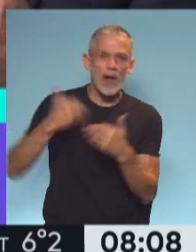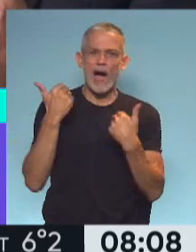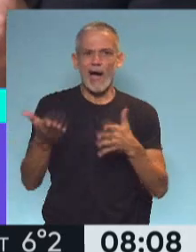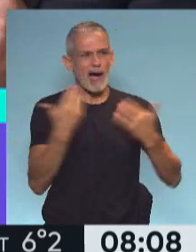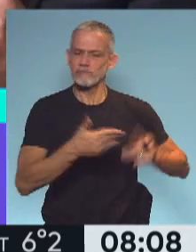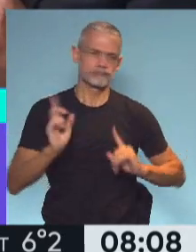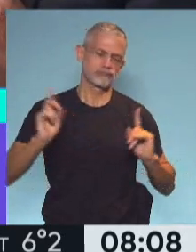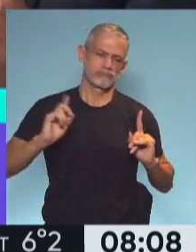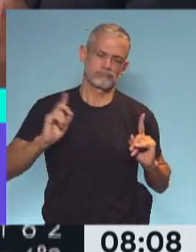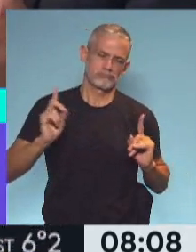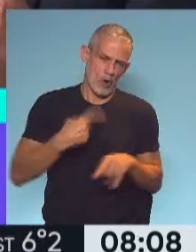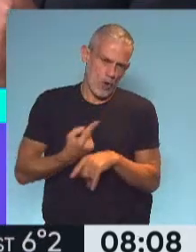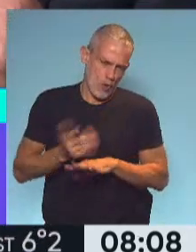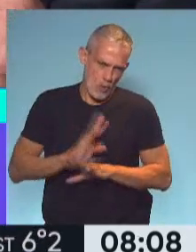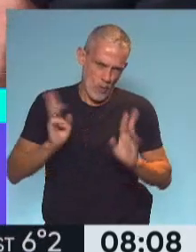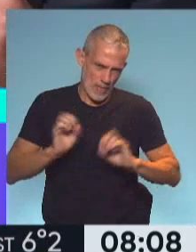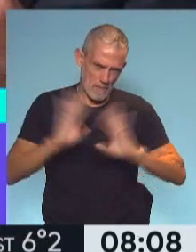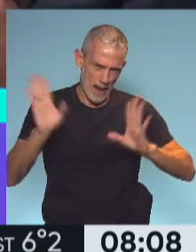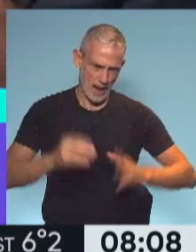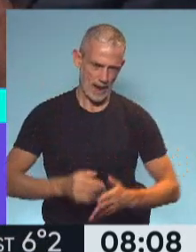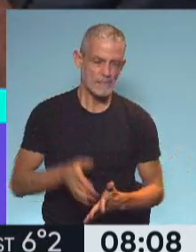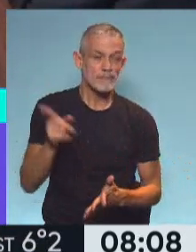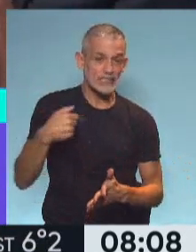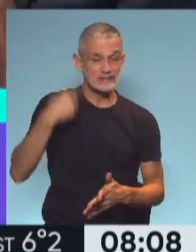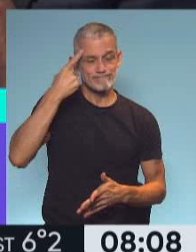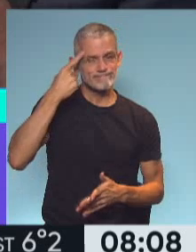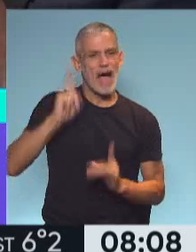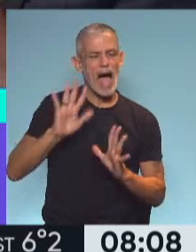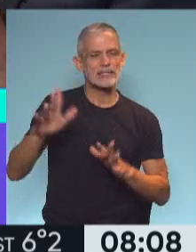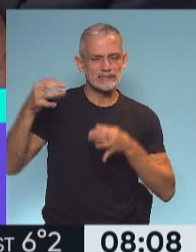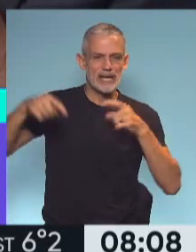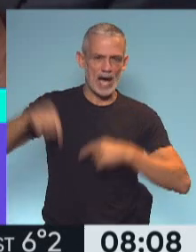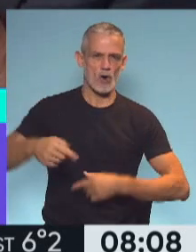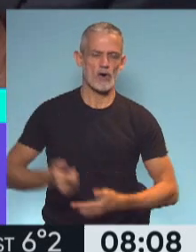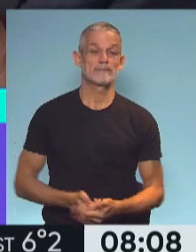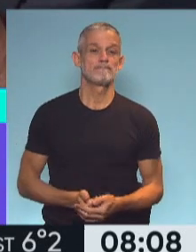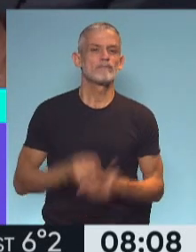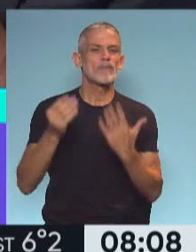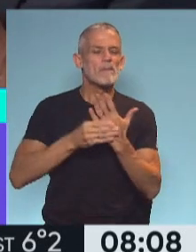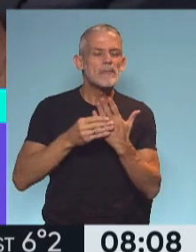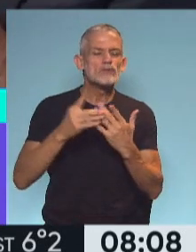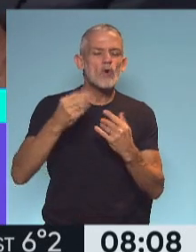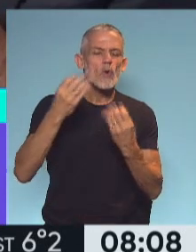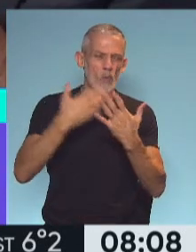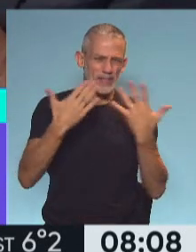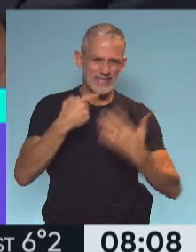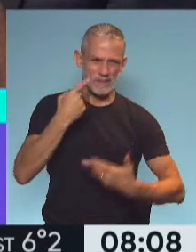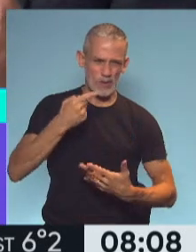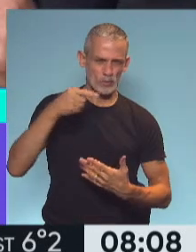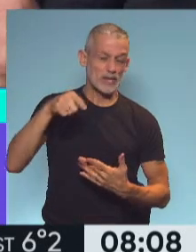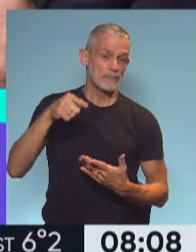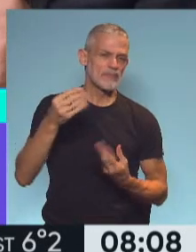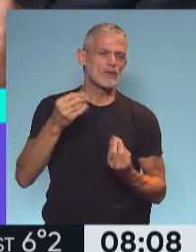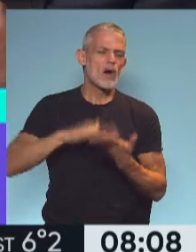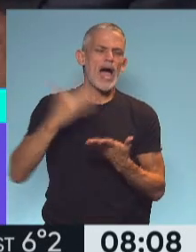favorezcan a un candidato en medio de una carrera electoral. Y creo que eso es lo que está pasando. Ministro, buen día. En la caracterización